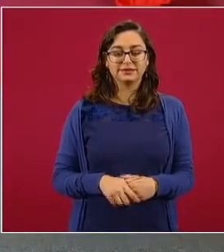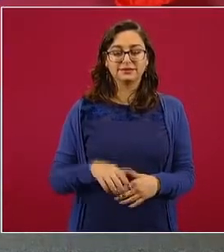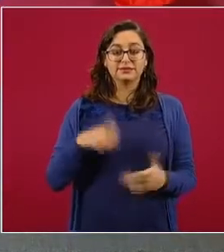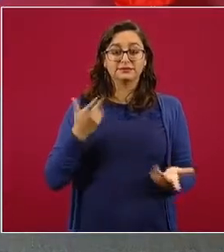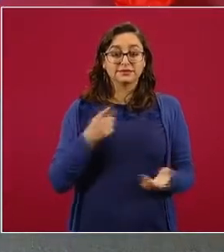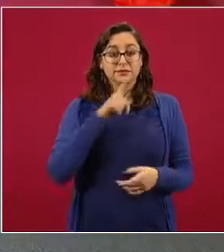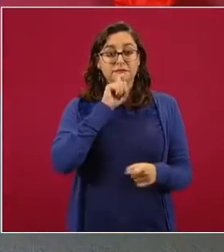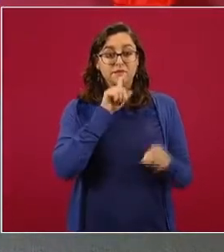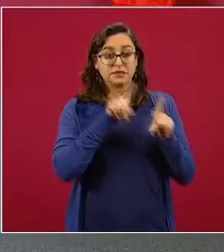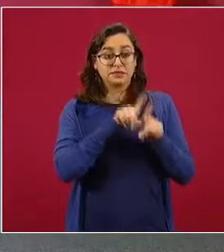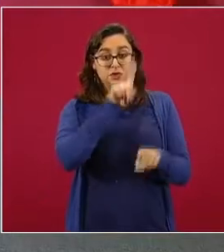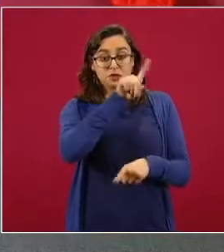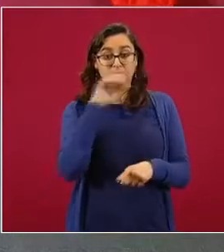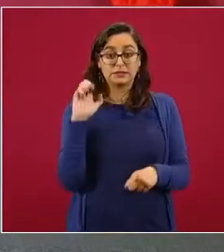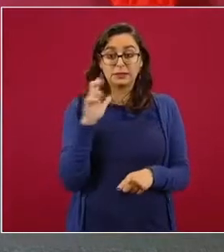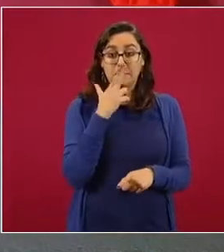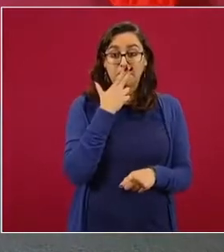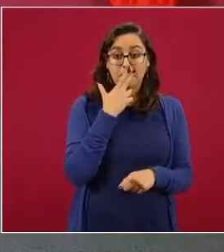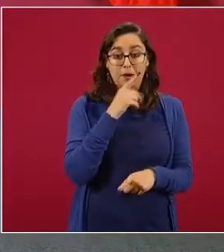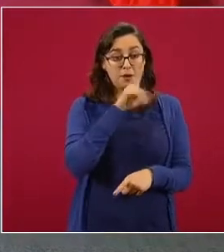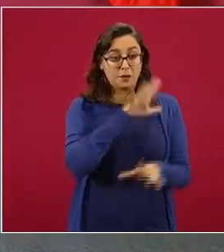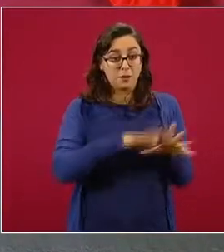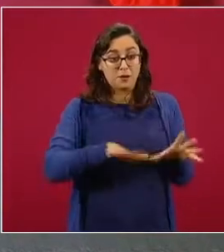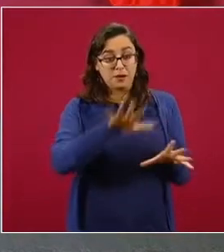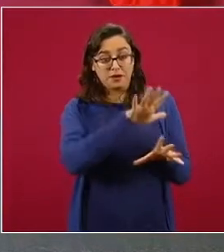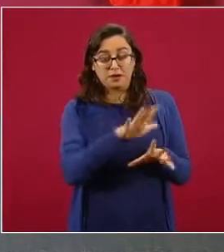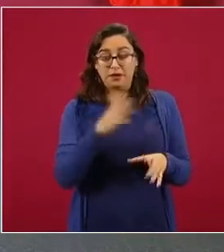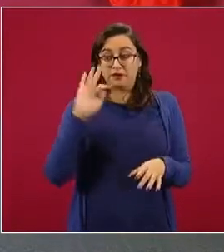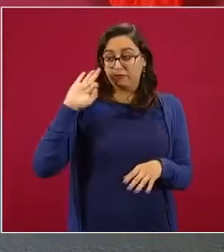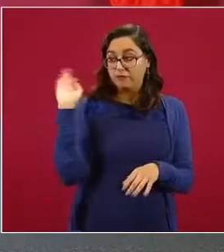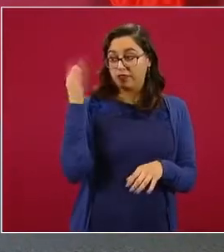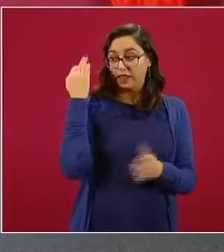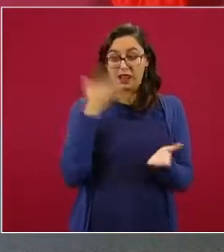Chihuahua, a los habitantes de Chihuahua,